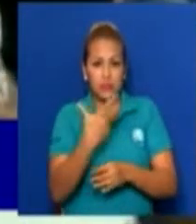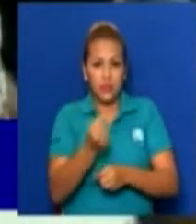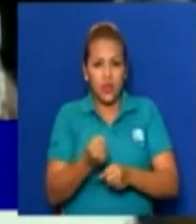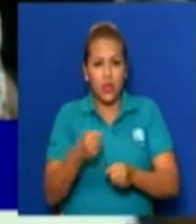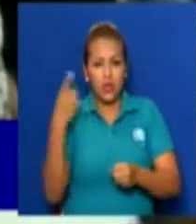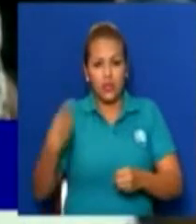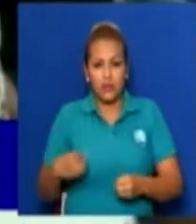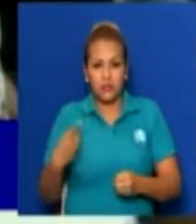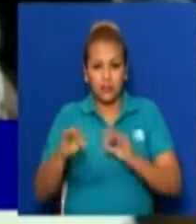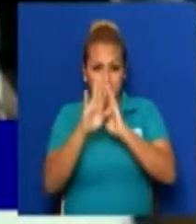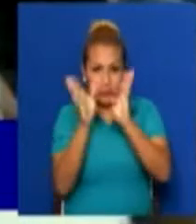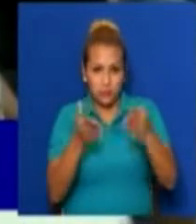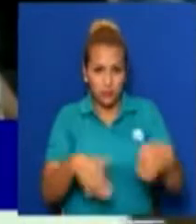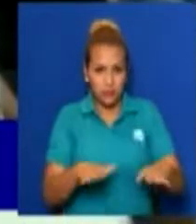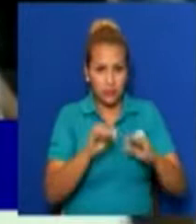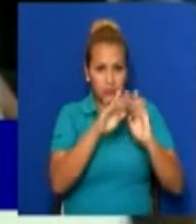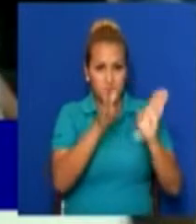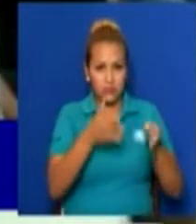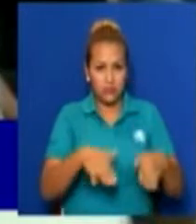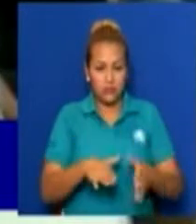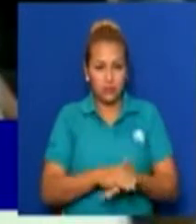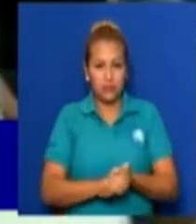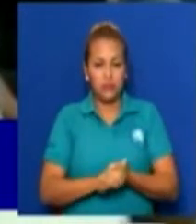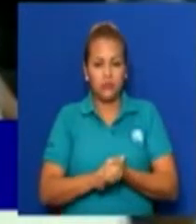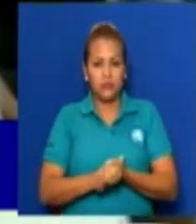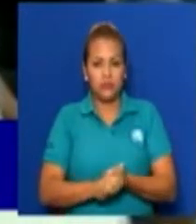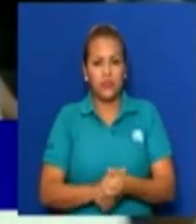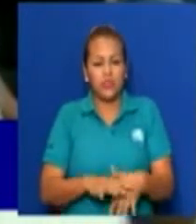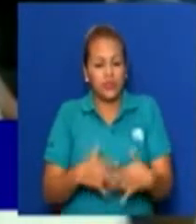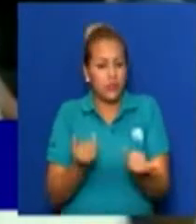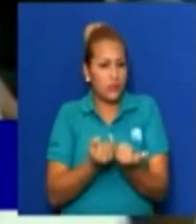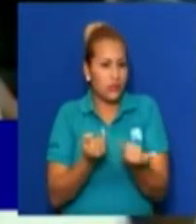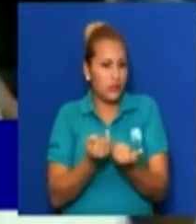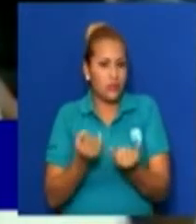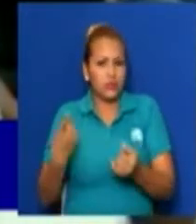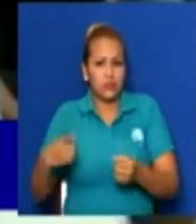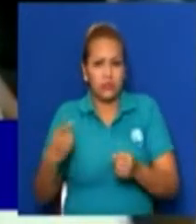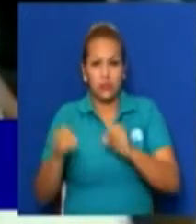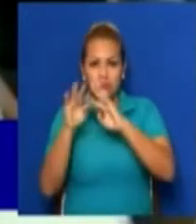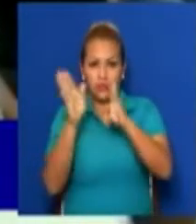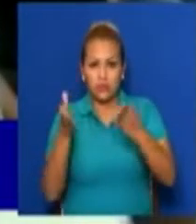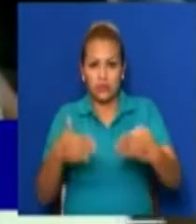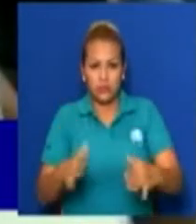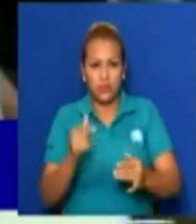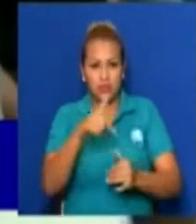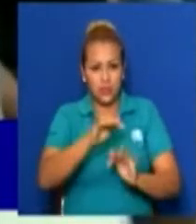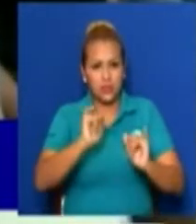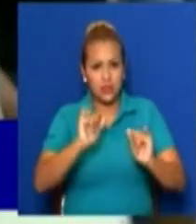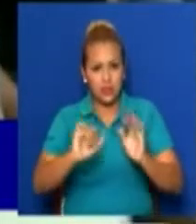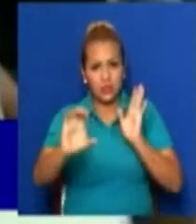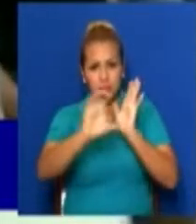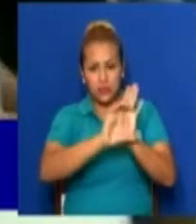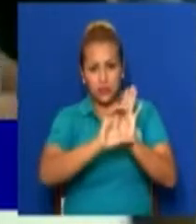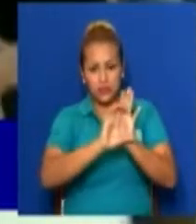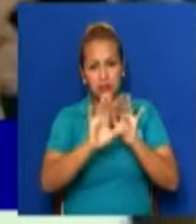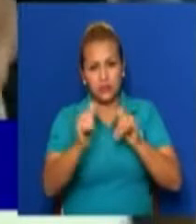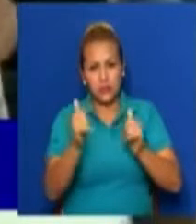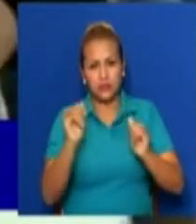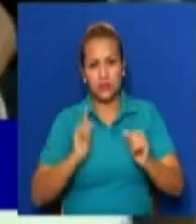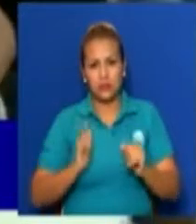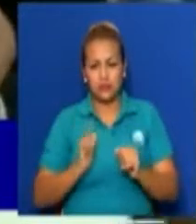mujeres. O sea, que en Nicaragua los derechos de las mujeres están constitucionalizados,